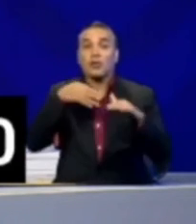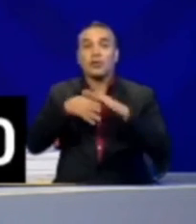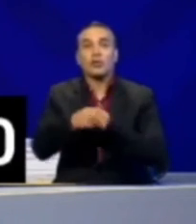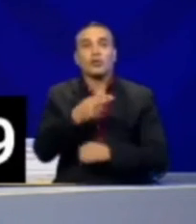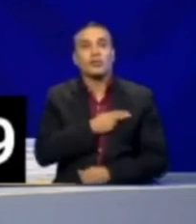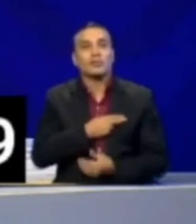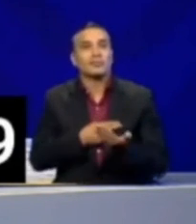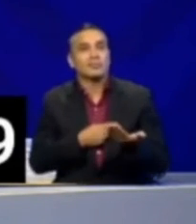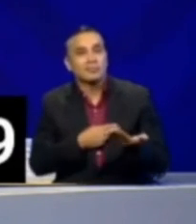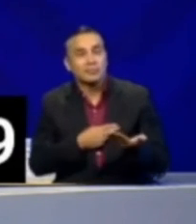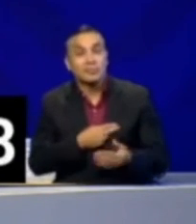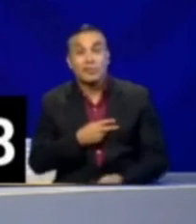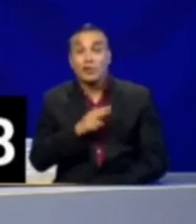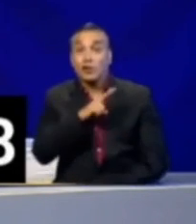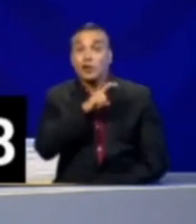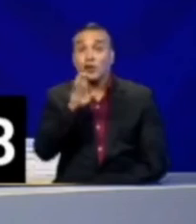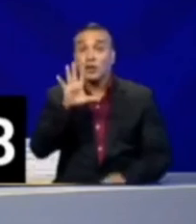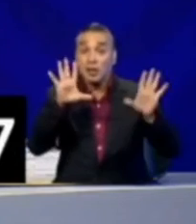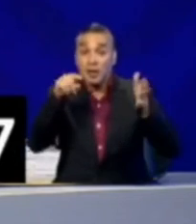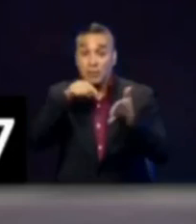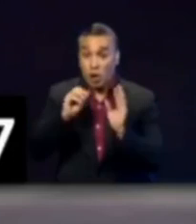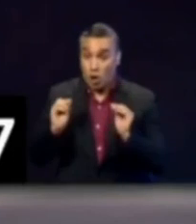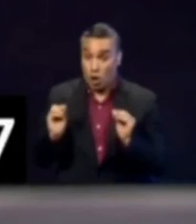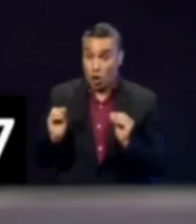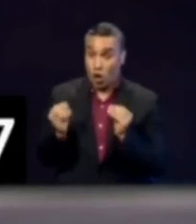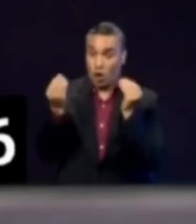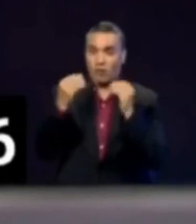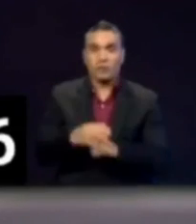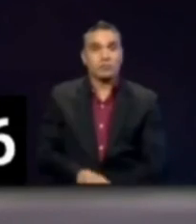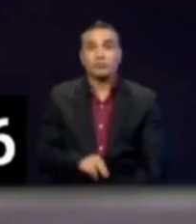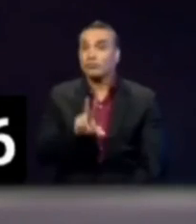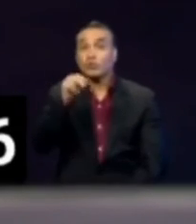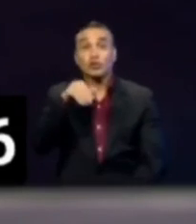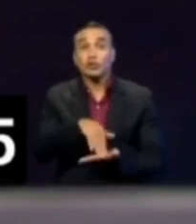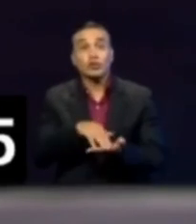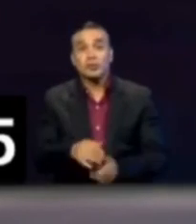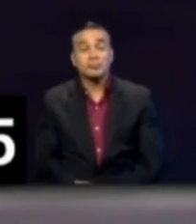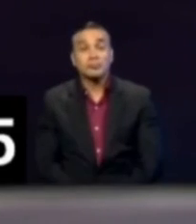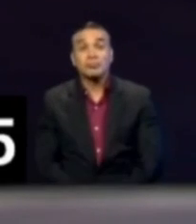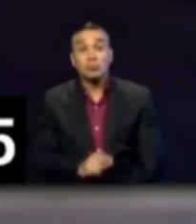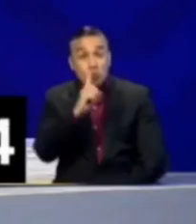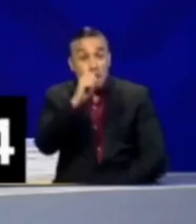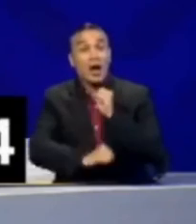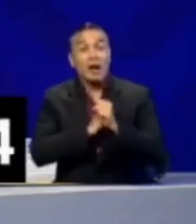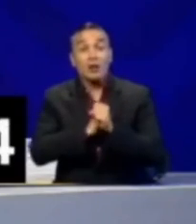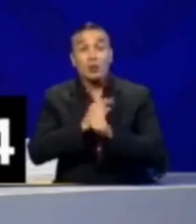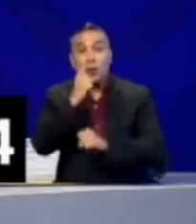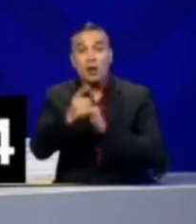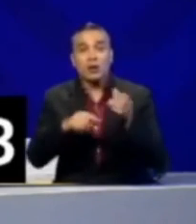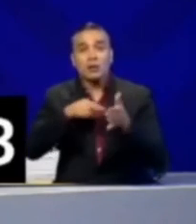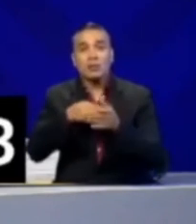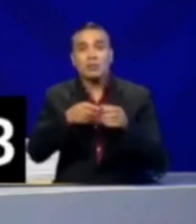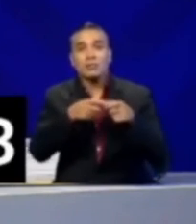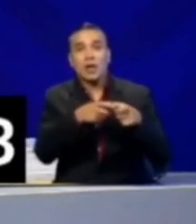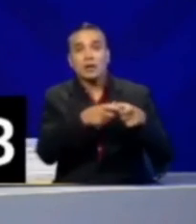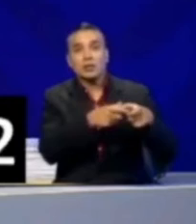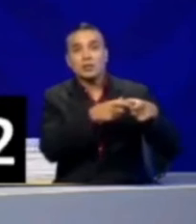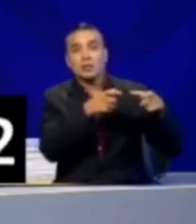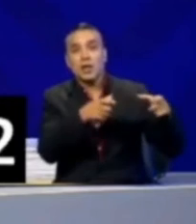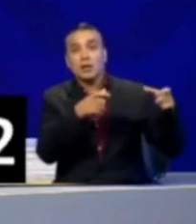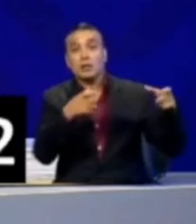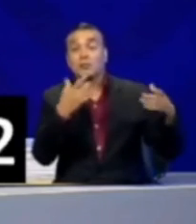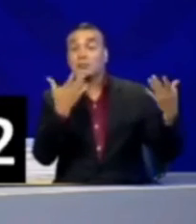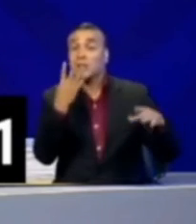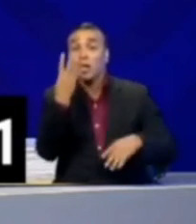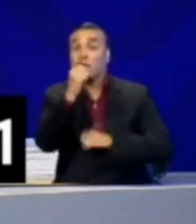universidades del Ecuador. 210.000 jóvenes no estudian. Cada año, acumulativo. Eso viene desde